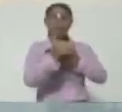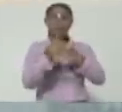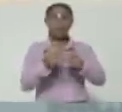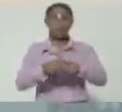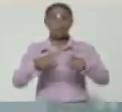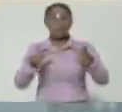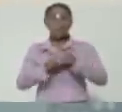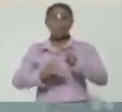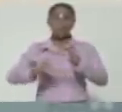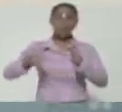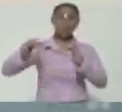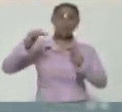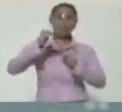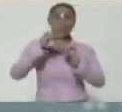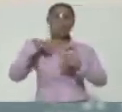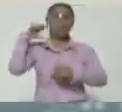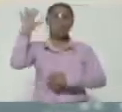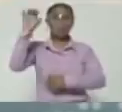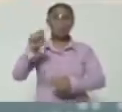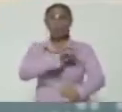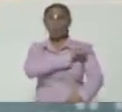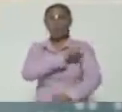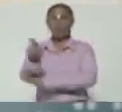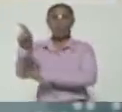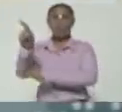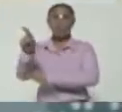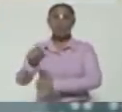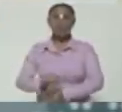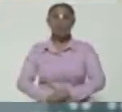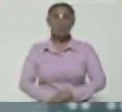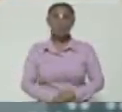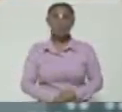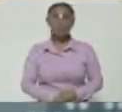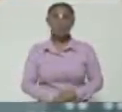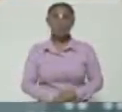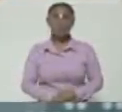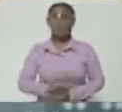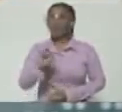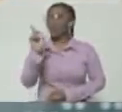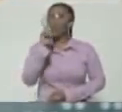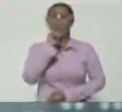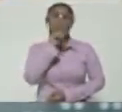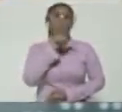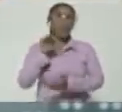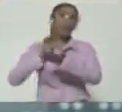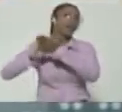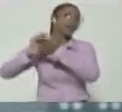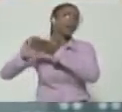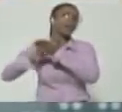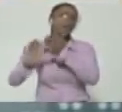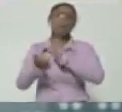como patria. Es una orden. No hay excusa. Basta de excusas.